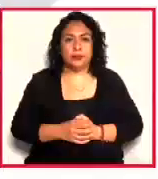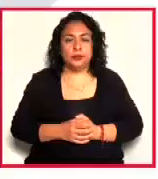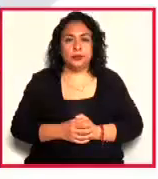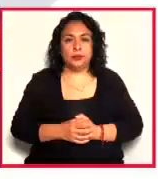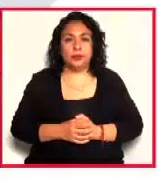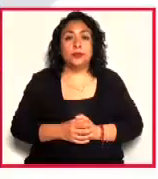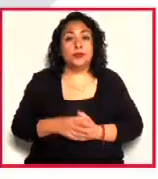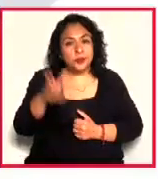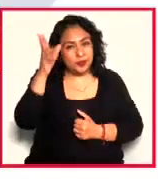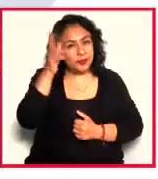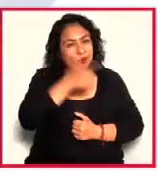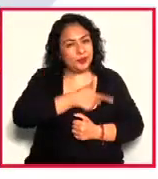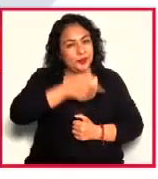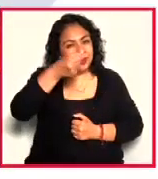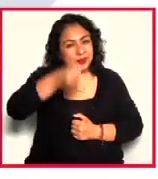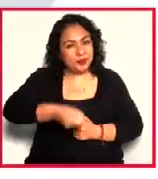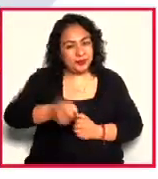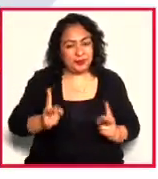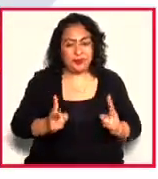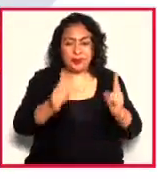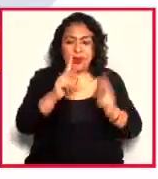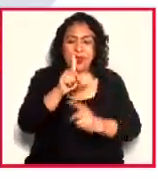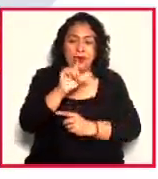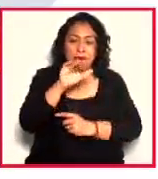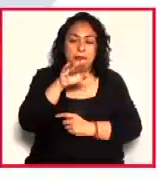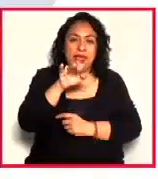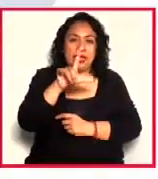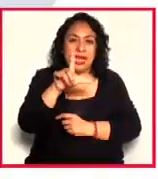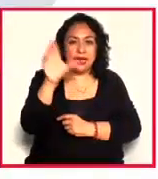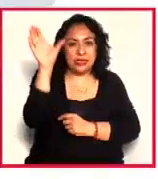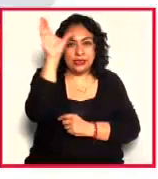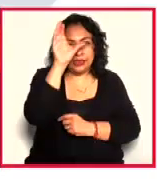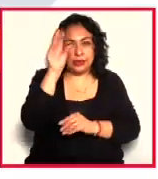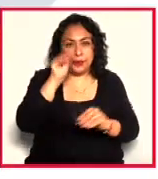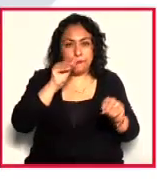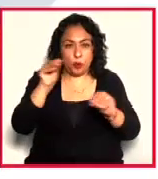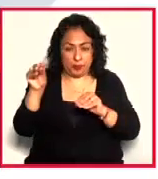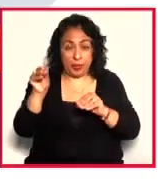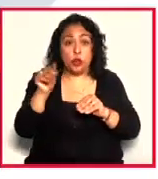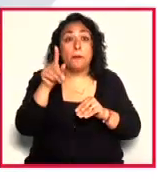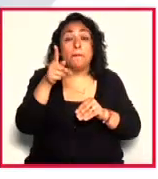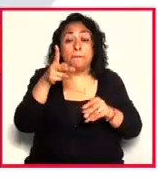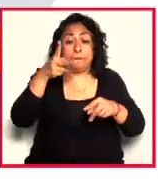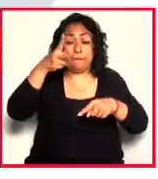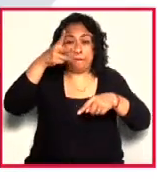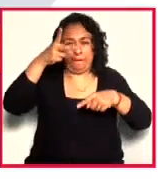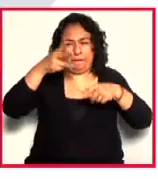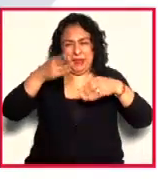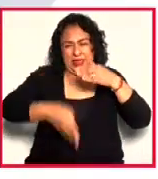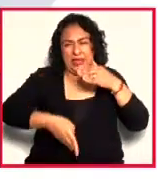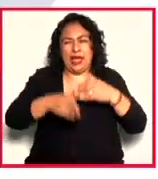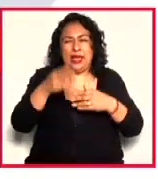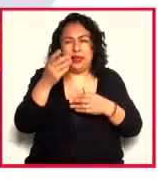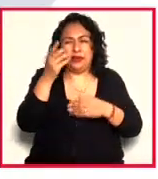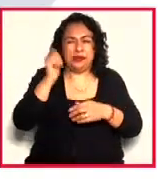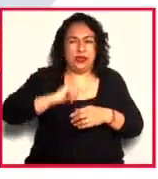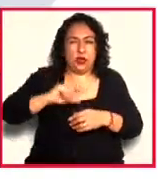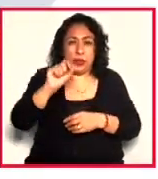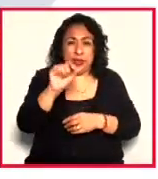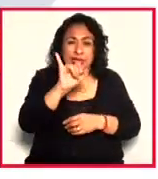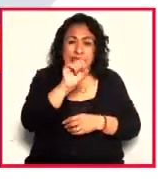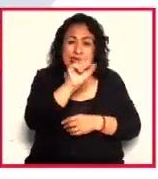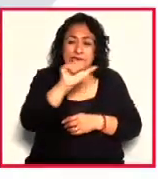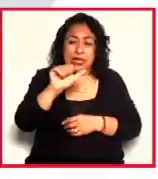¿Qué tal? Qué gusto saludarlos en Liminal, la ciencia en movimiento. En la primera mitad del siglo XX, el escritor Isaac Asimov propuso tres leyes de la